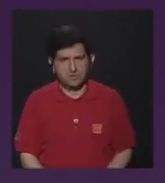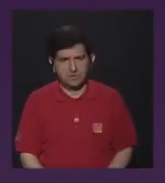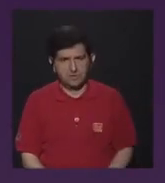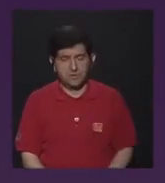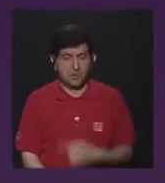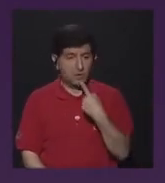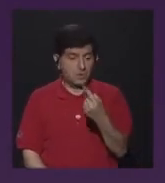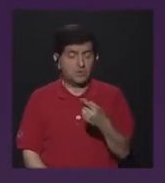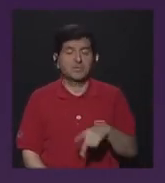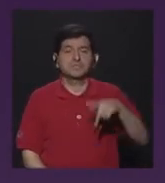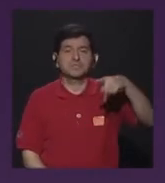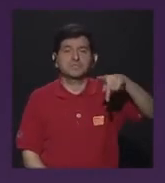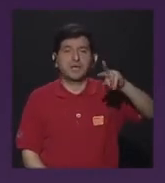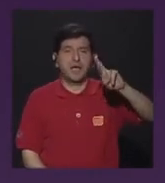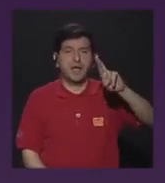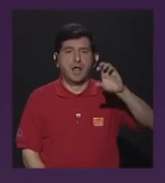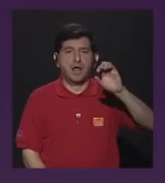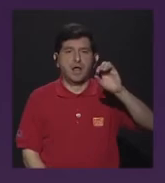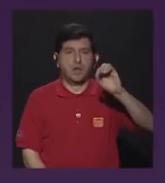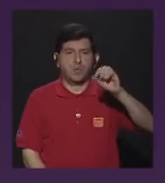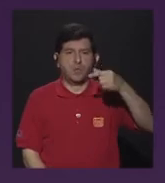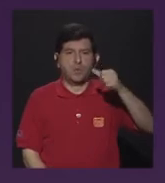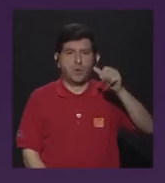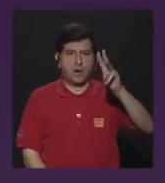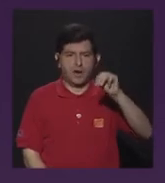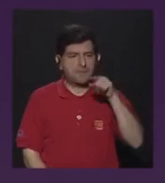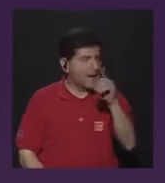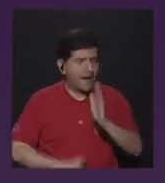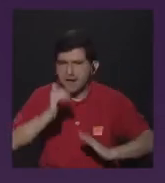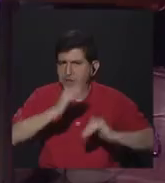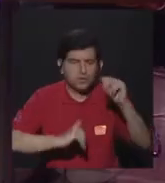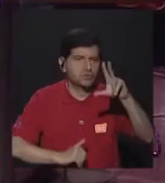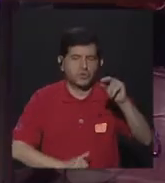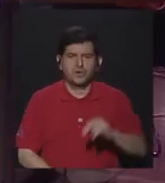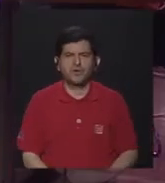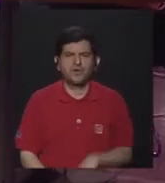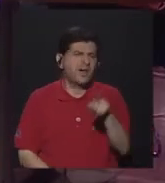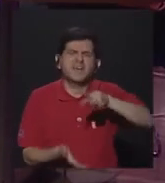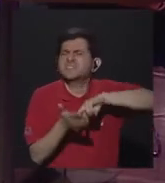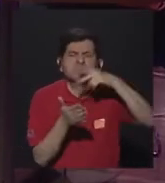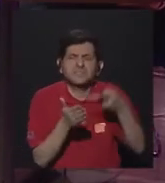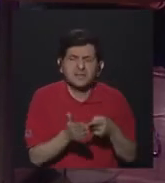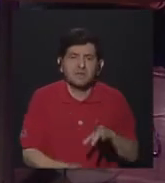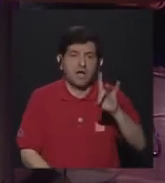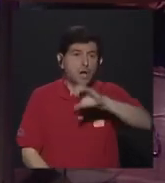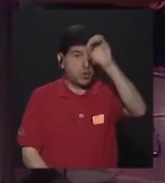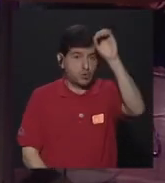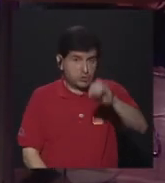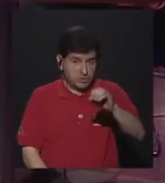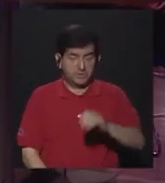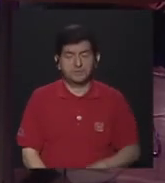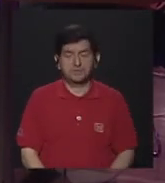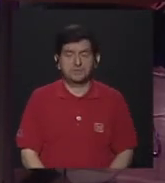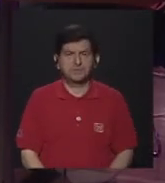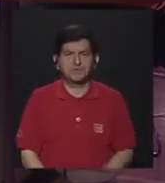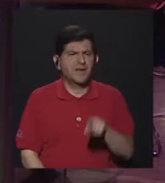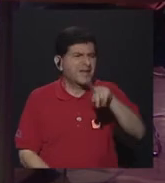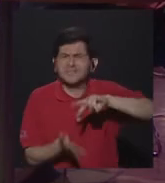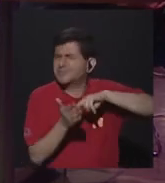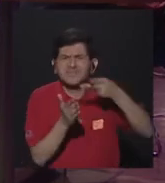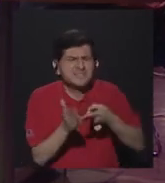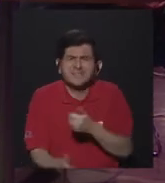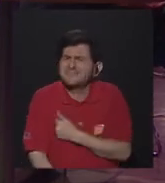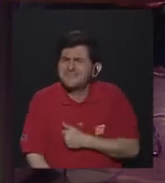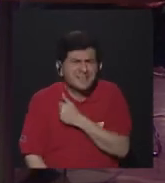programa es en esa área no se debe construir mantener el 80 por ciento eso para explicar la gente que quiere